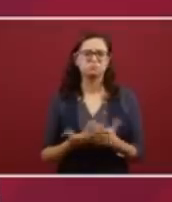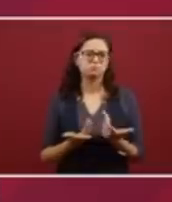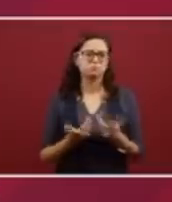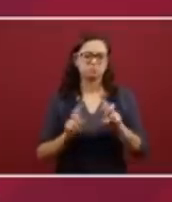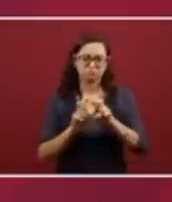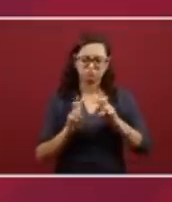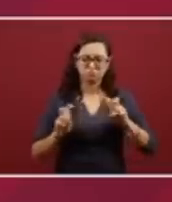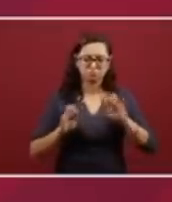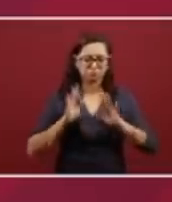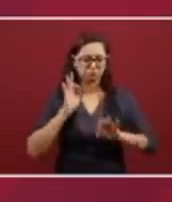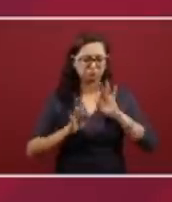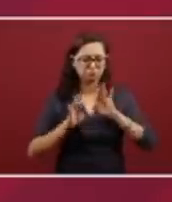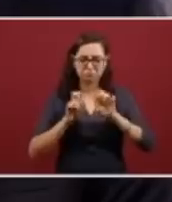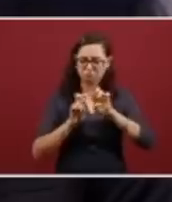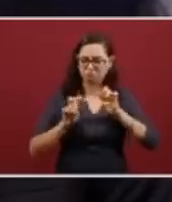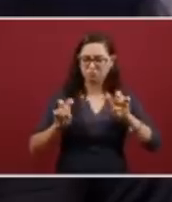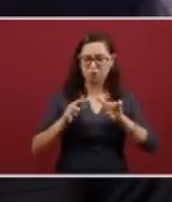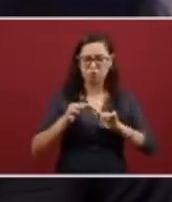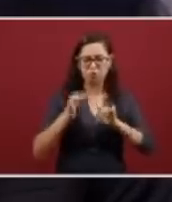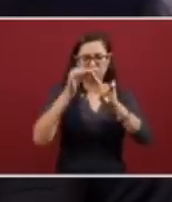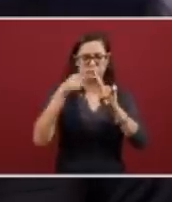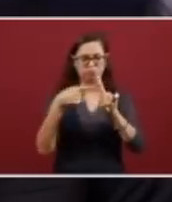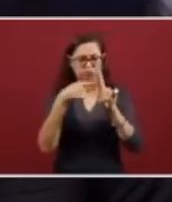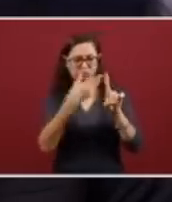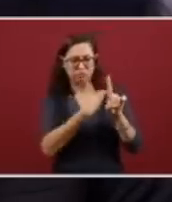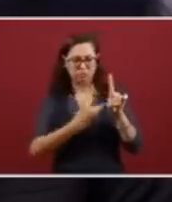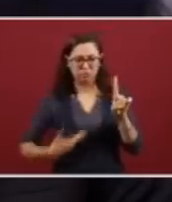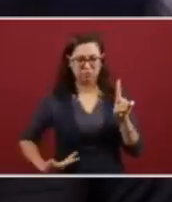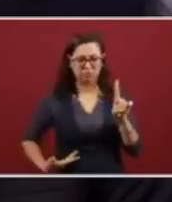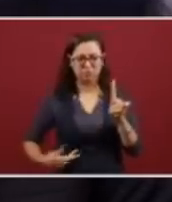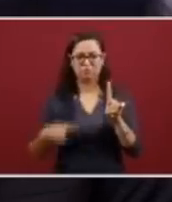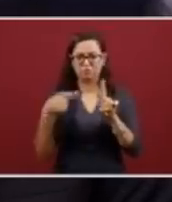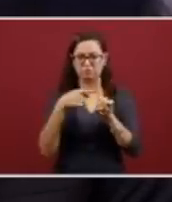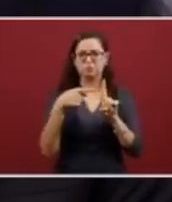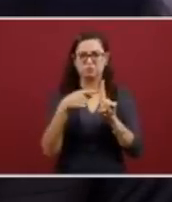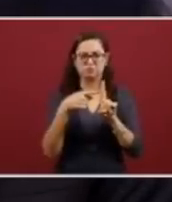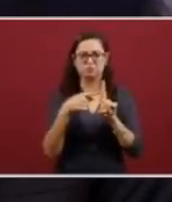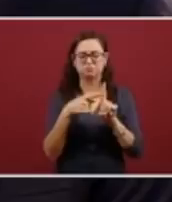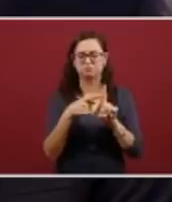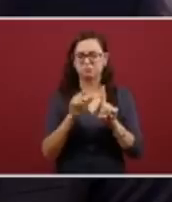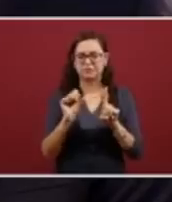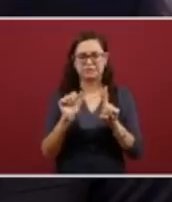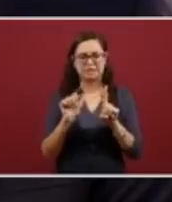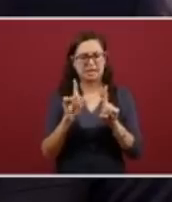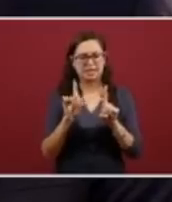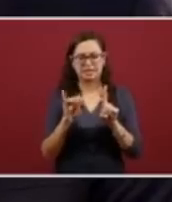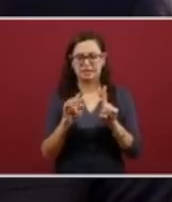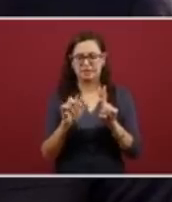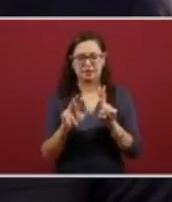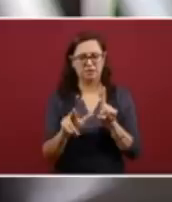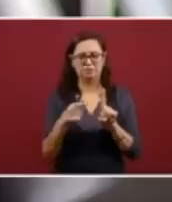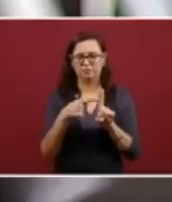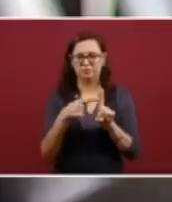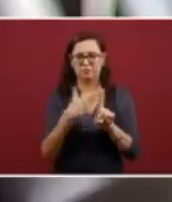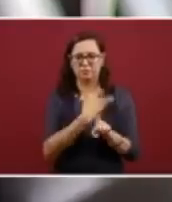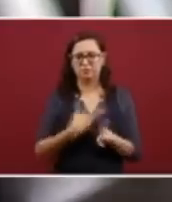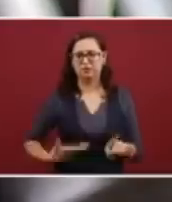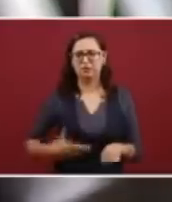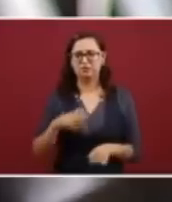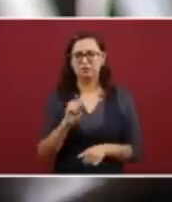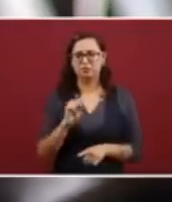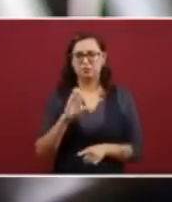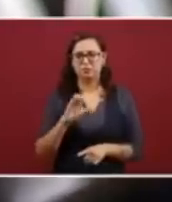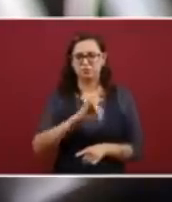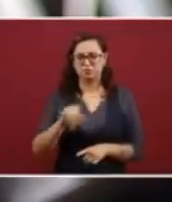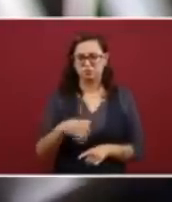hayan nombrado a el ministro es el deber como presidente de la suprema corte de justicia